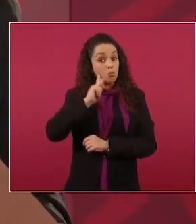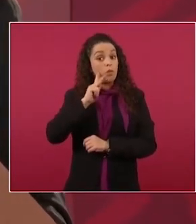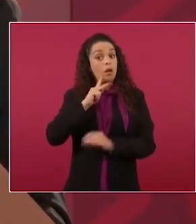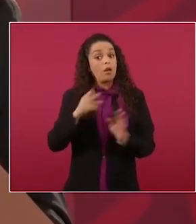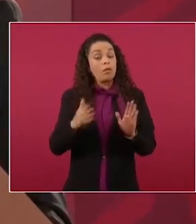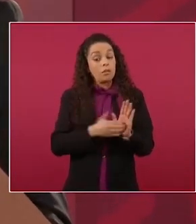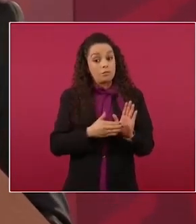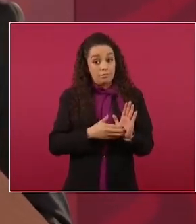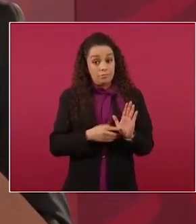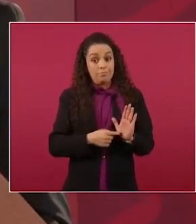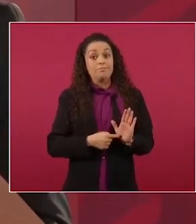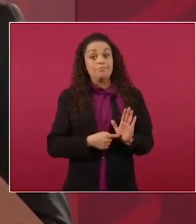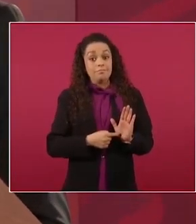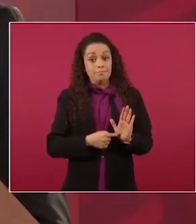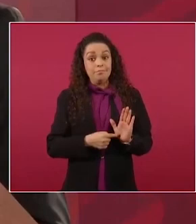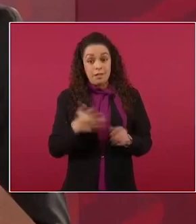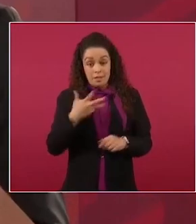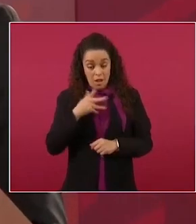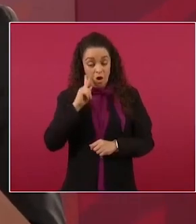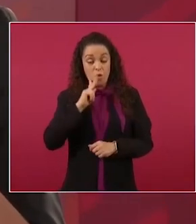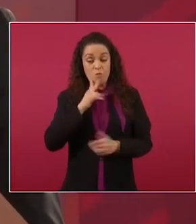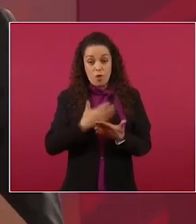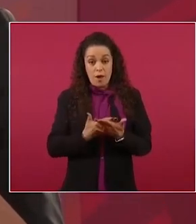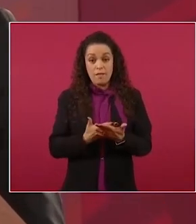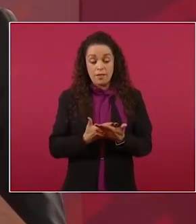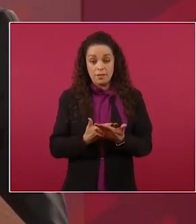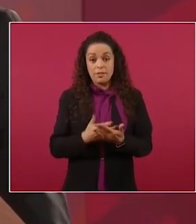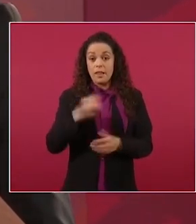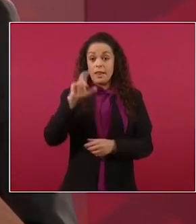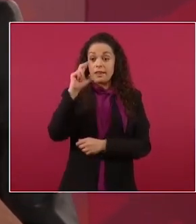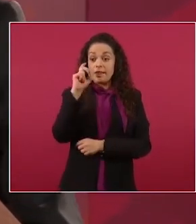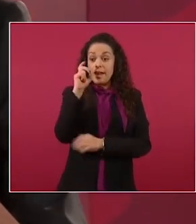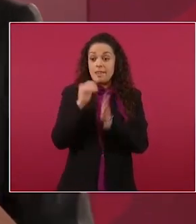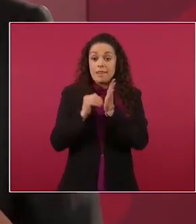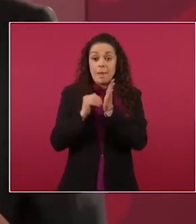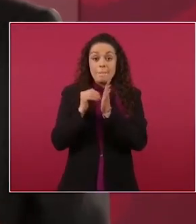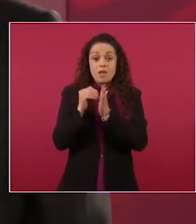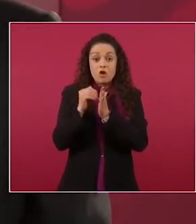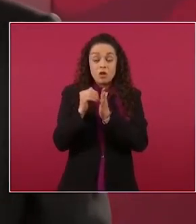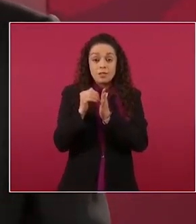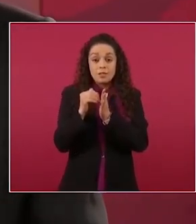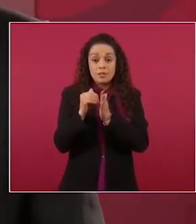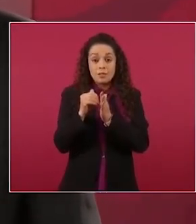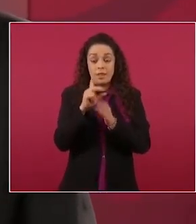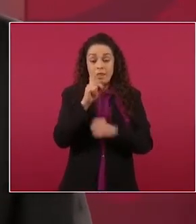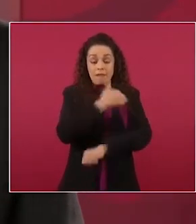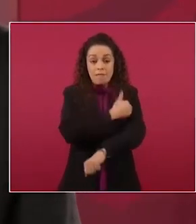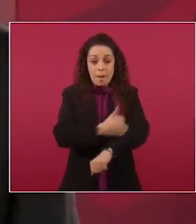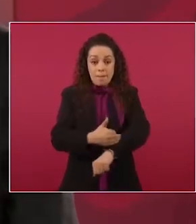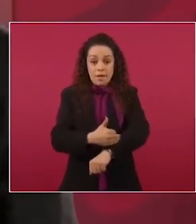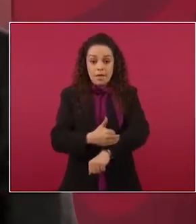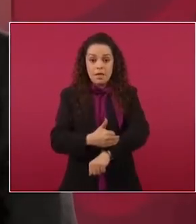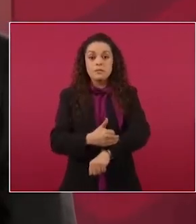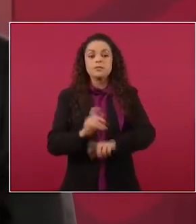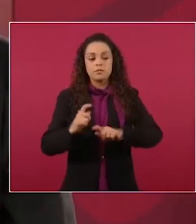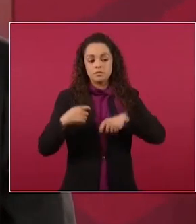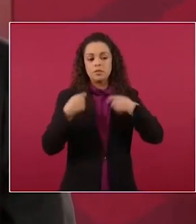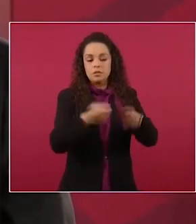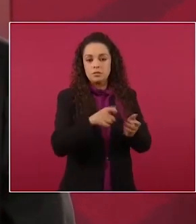de familias, 30 millones reciben, si el